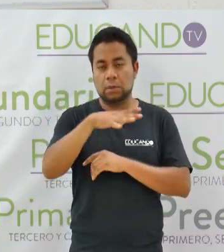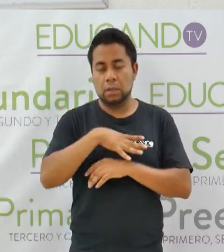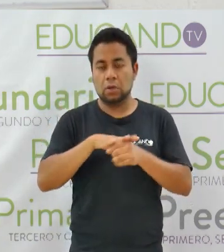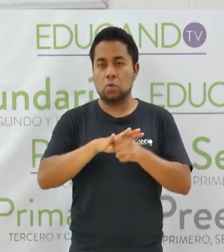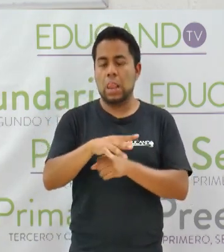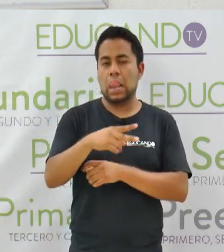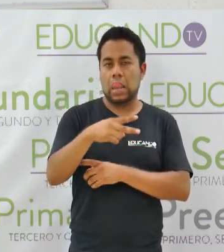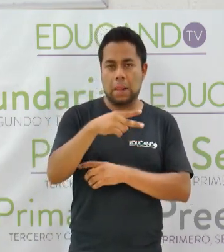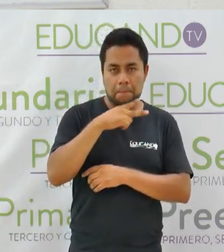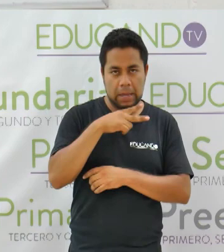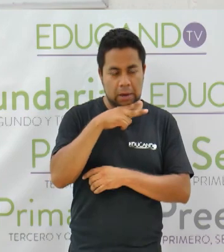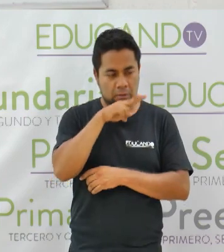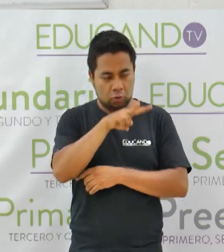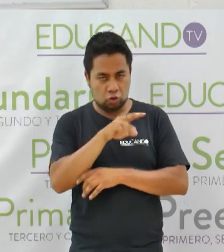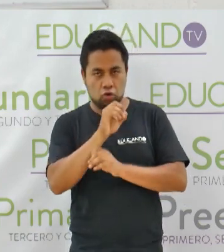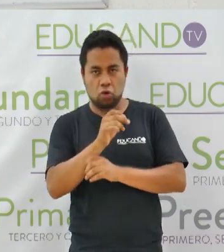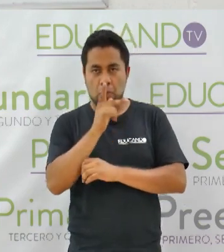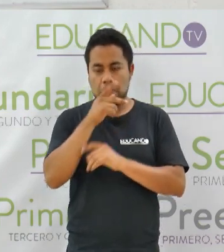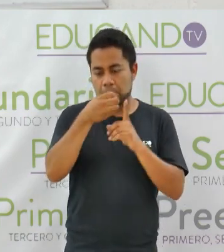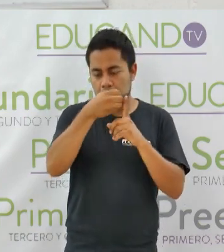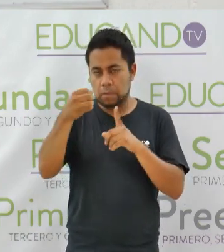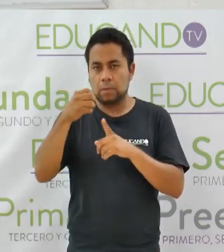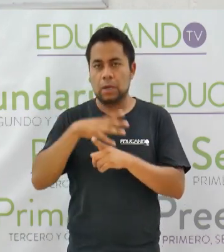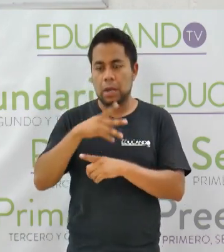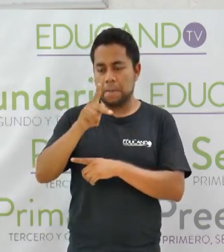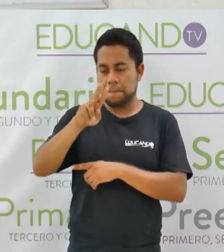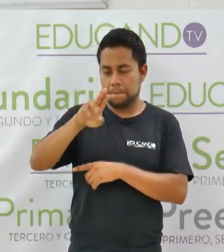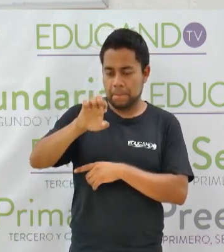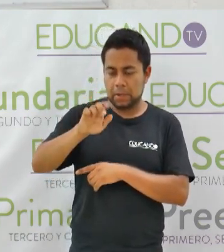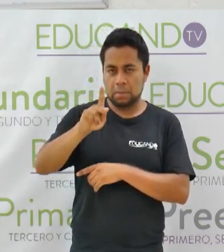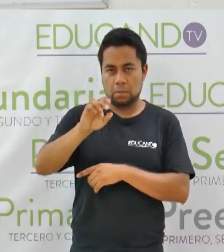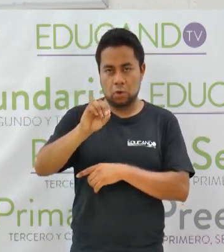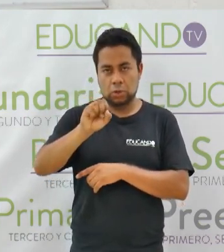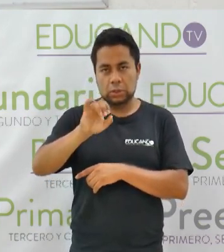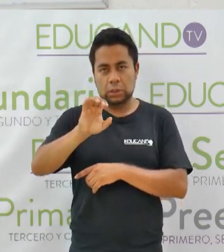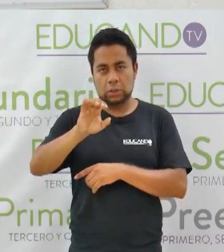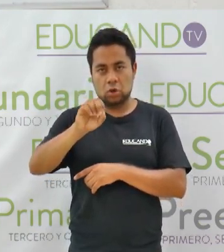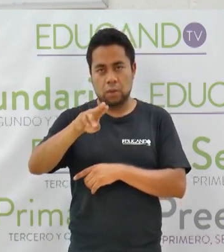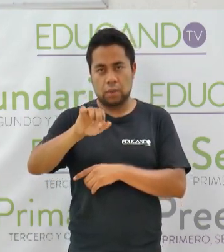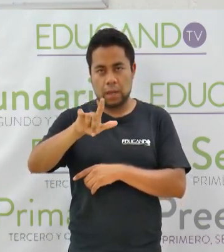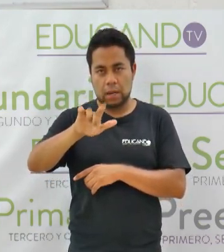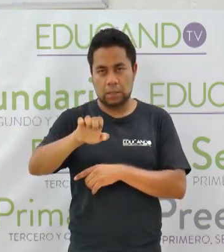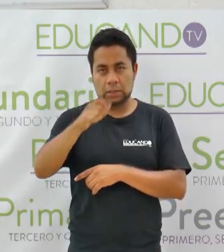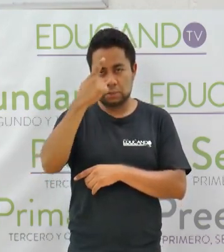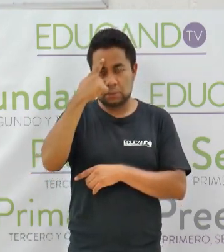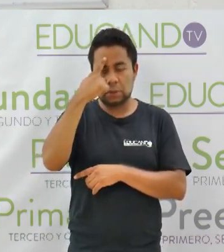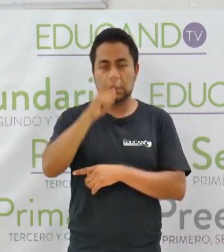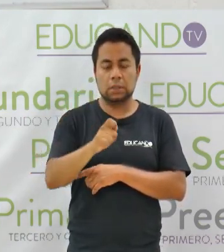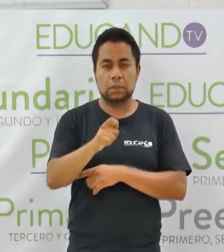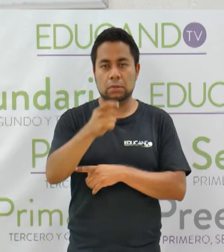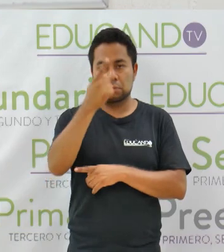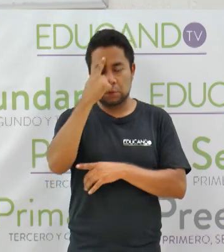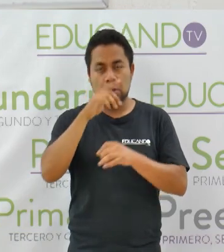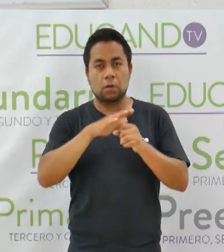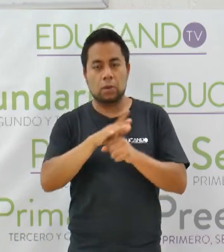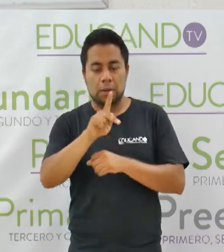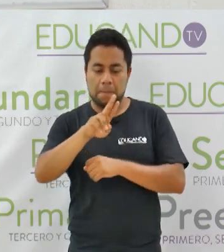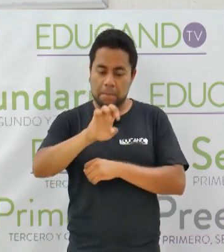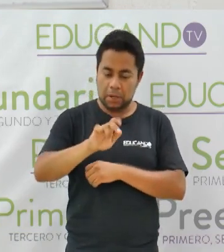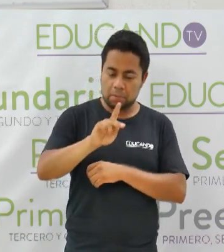a haber verbos y frases preposicionales que hacen referencia a